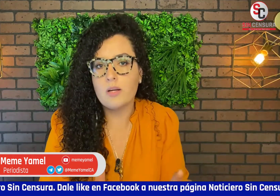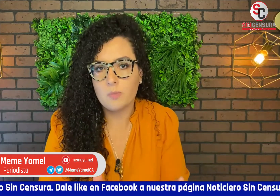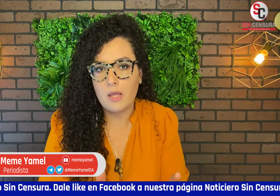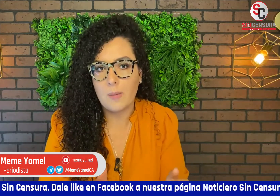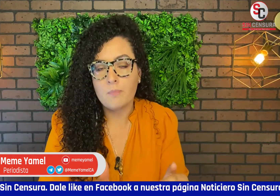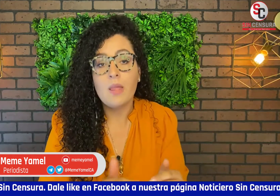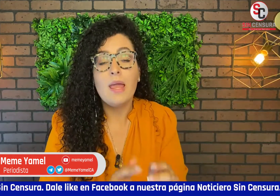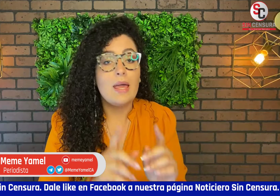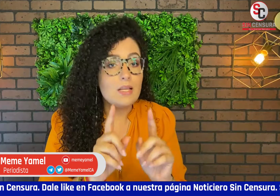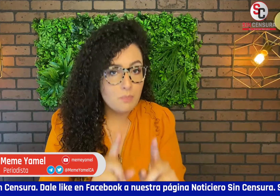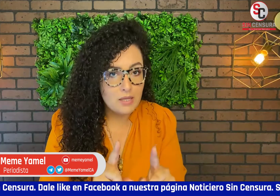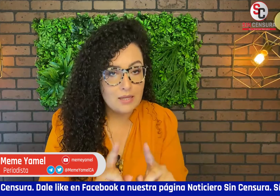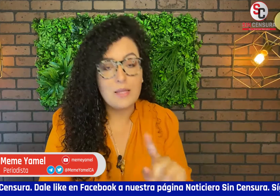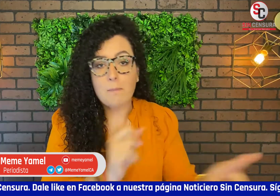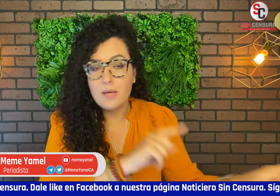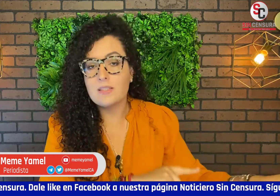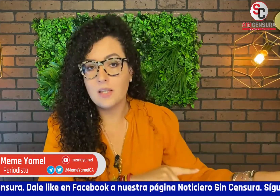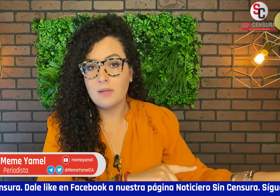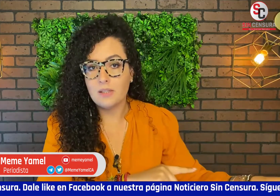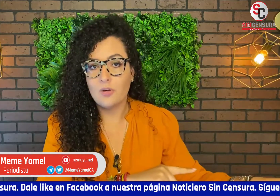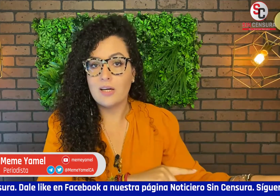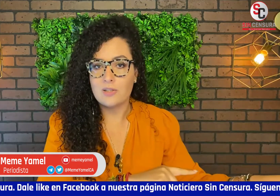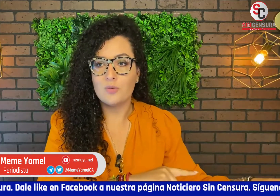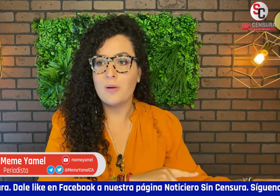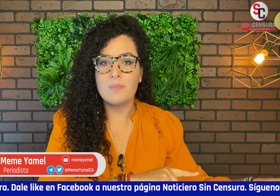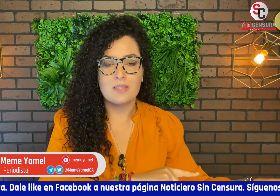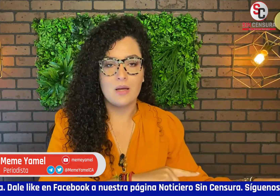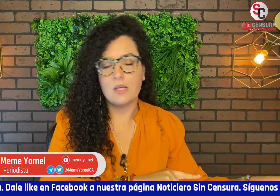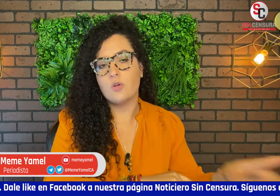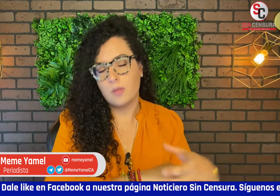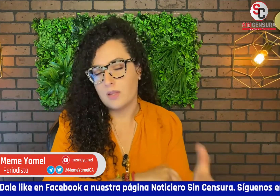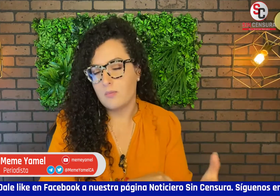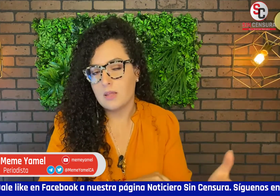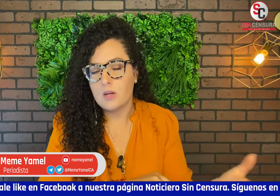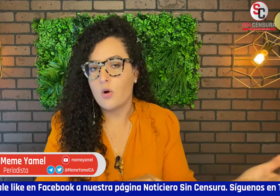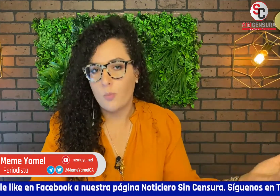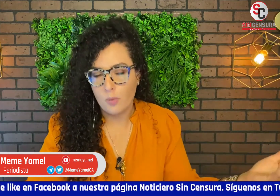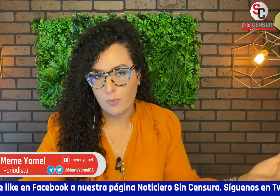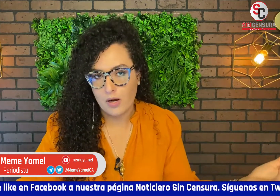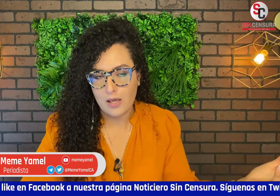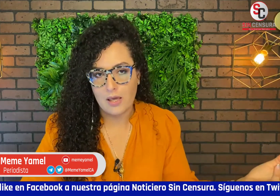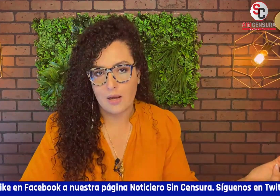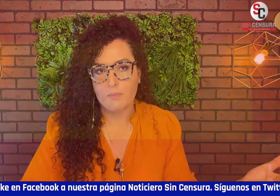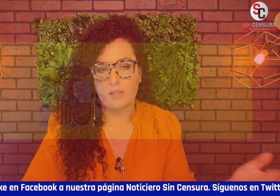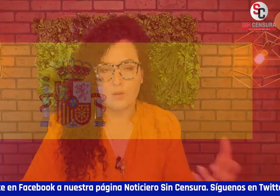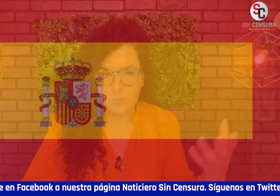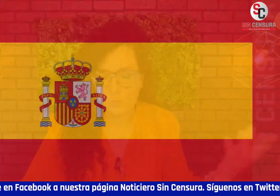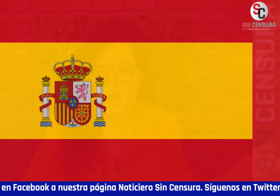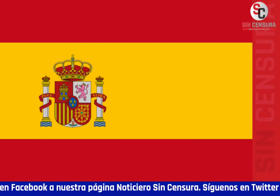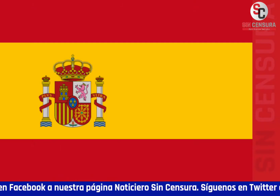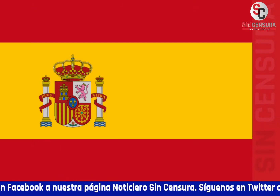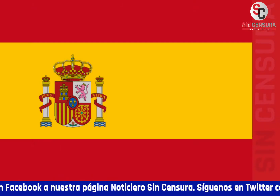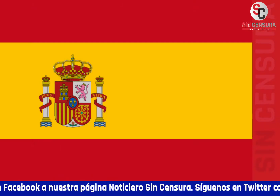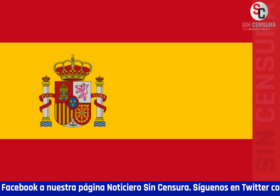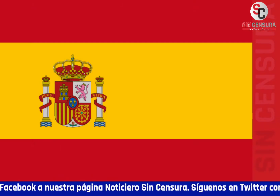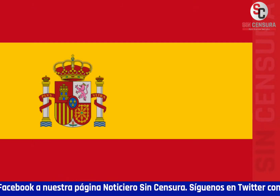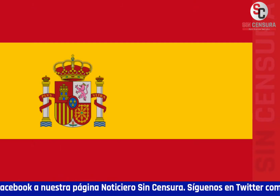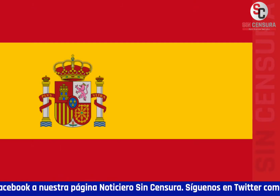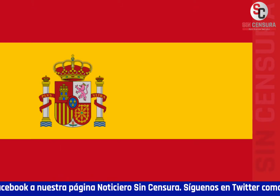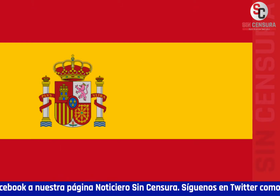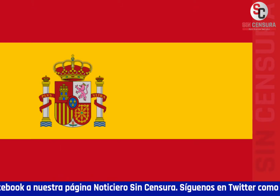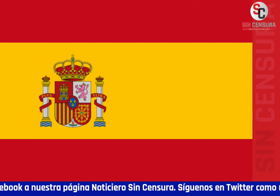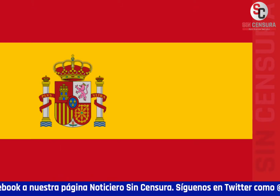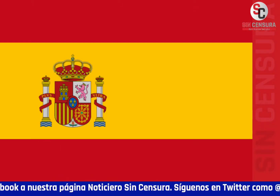México como en España. En España también se está debatiendo la creación de una empresa. Esto evidentemente no lo propone el Partido Popular, nos queda